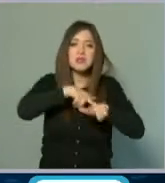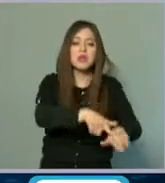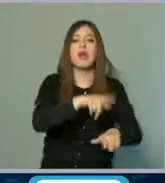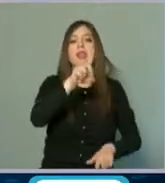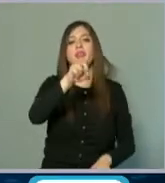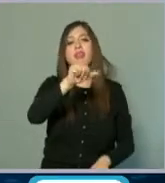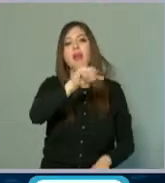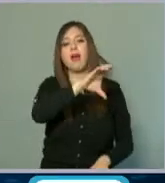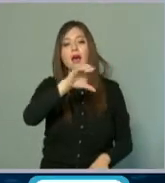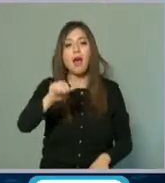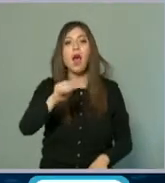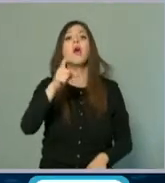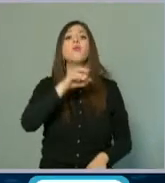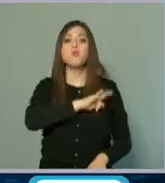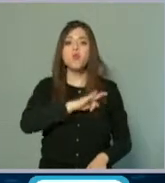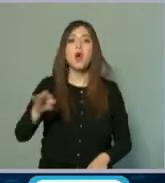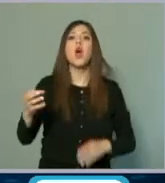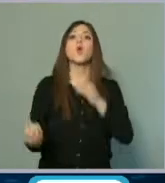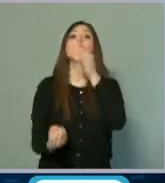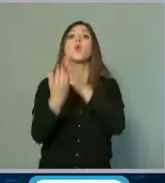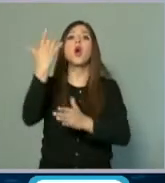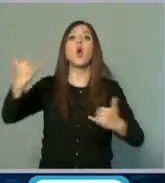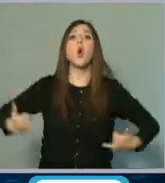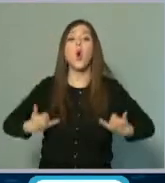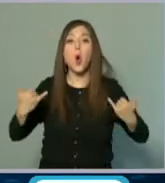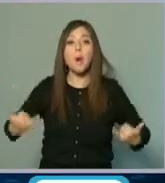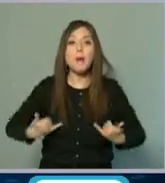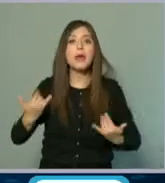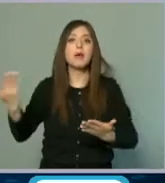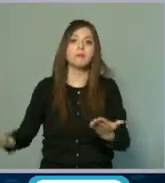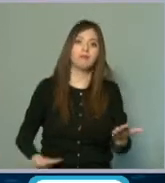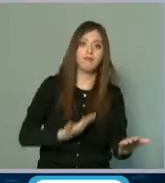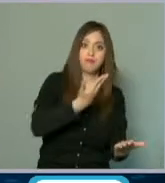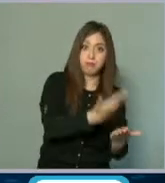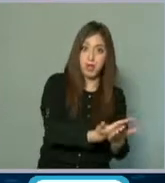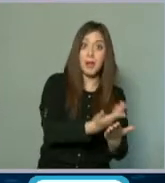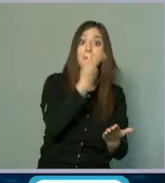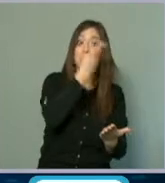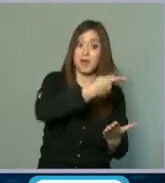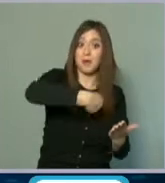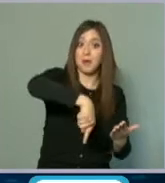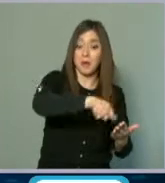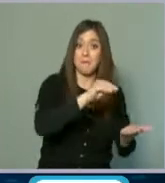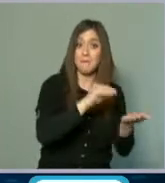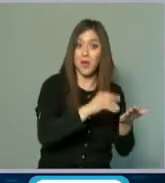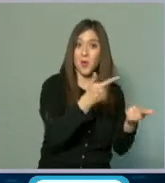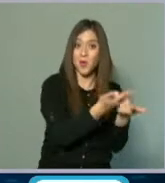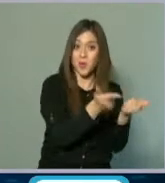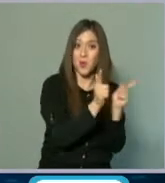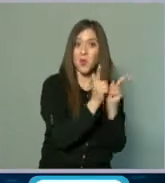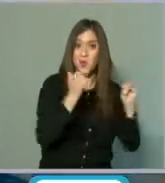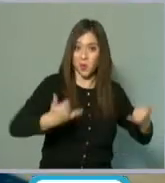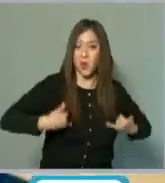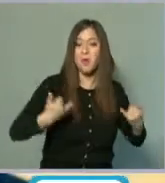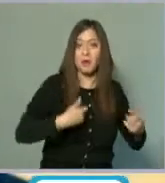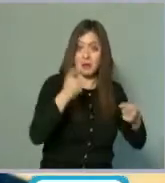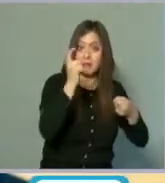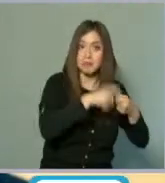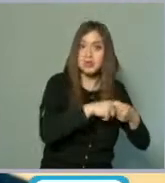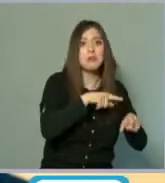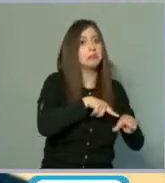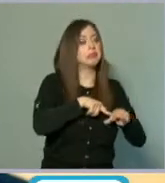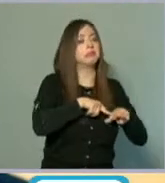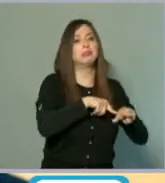DACA y podría entrar nuevos jóvenes a este programa. Entonces, mientras tanto, los jóvenes que ya pertenecen al programa DACA han mantenido su